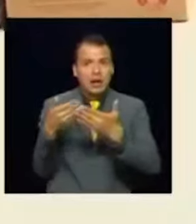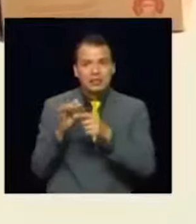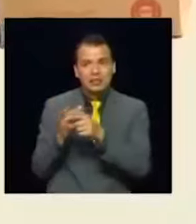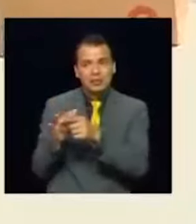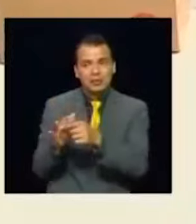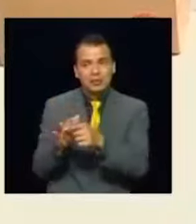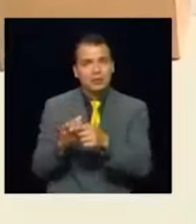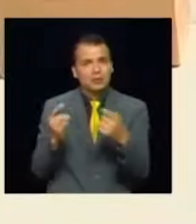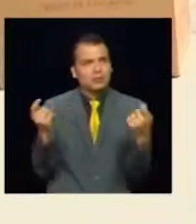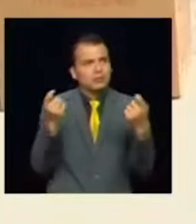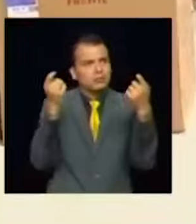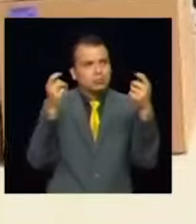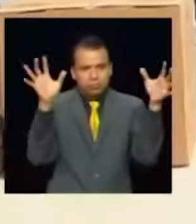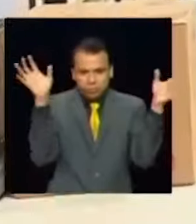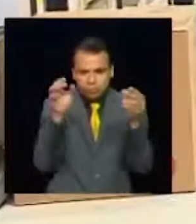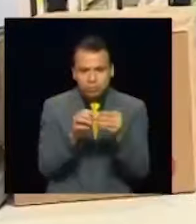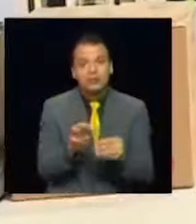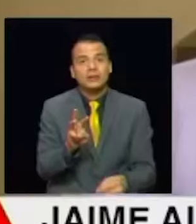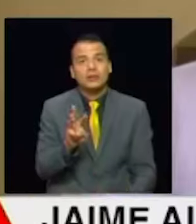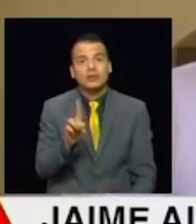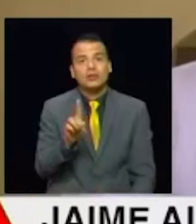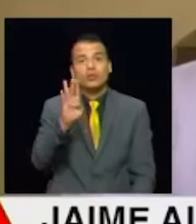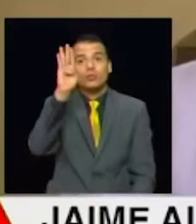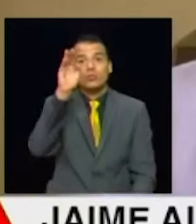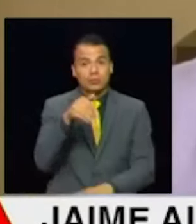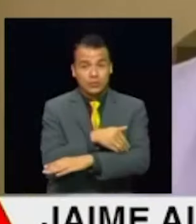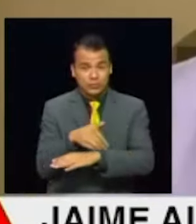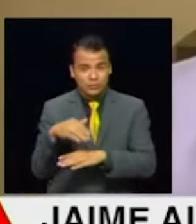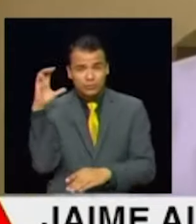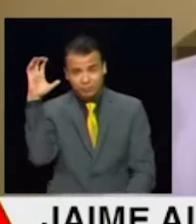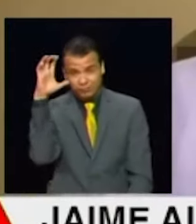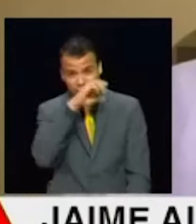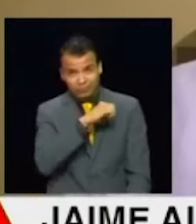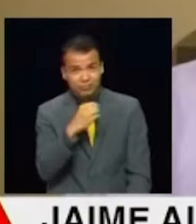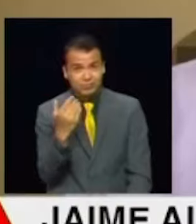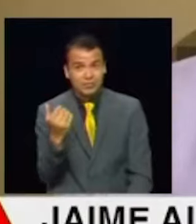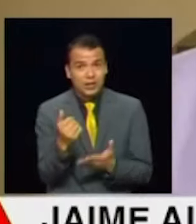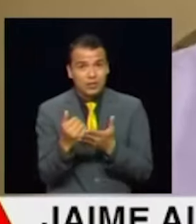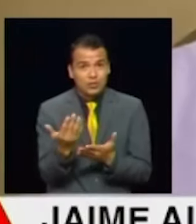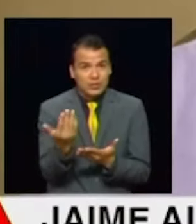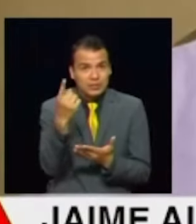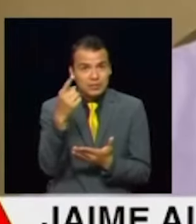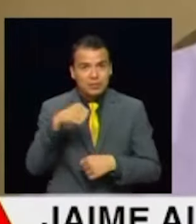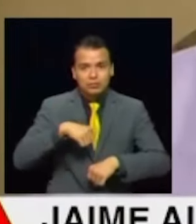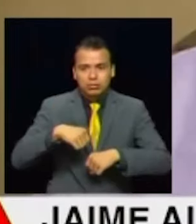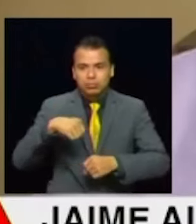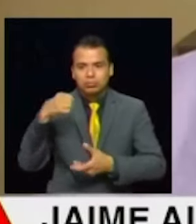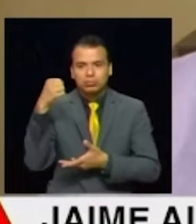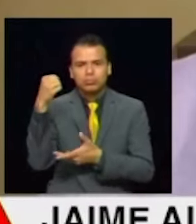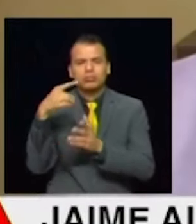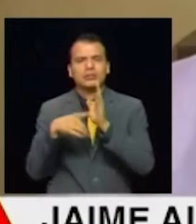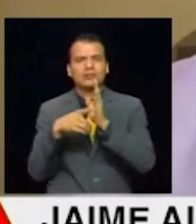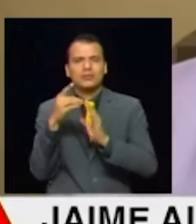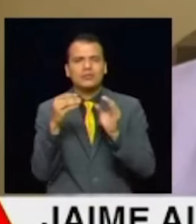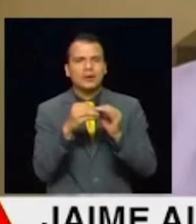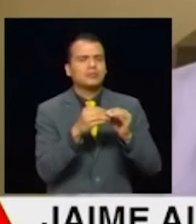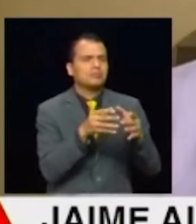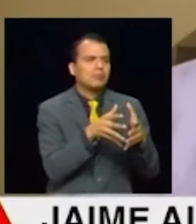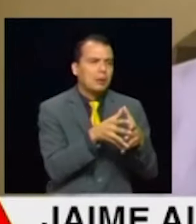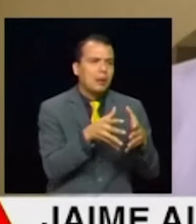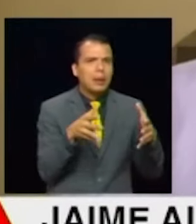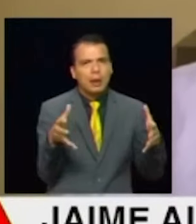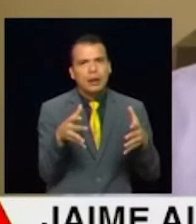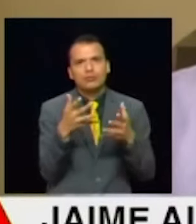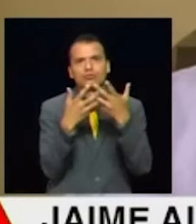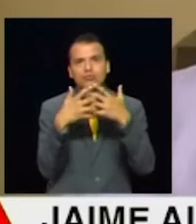su importancia en la reactivación económica. Es una buena noticia, especialmente para los micros, pequeños, medianos